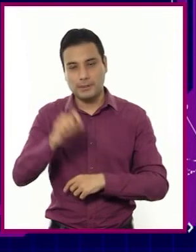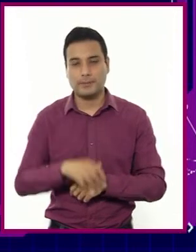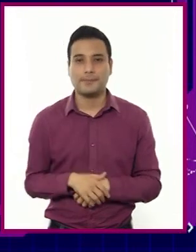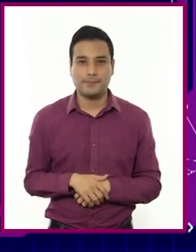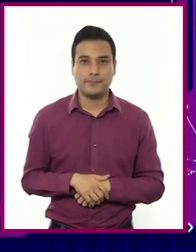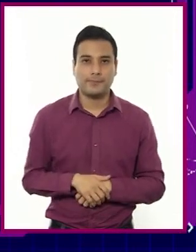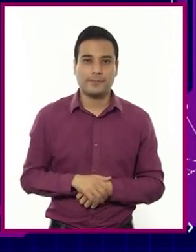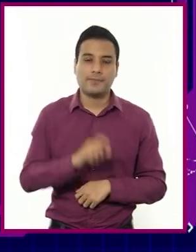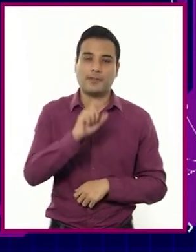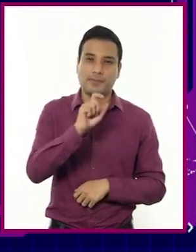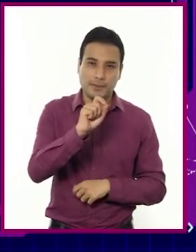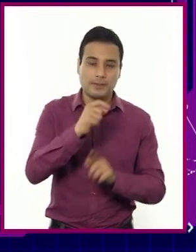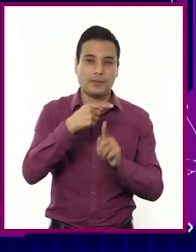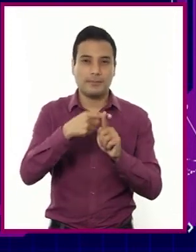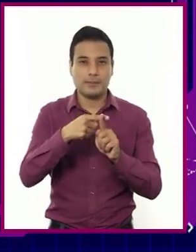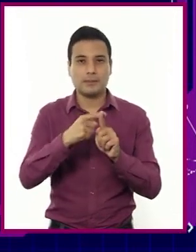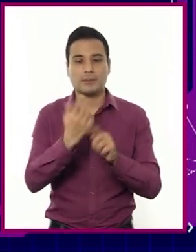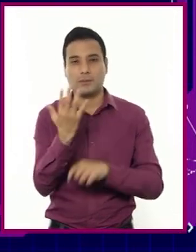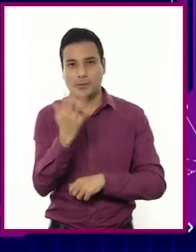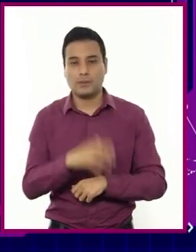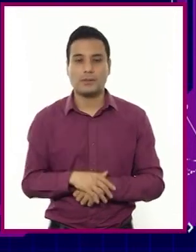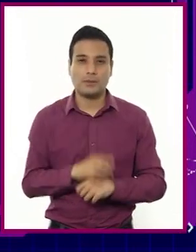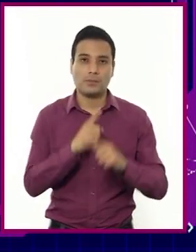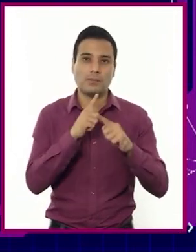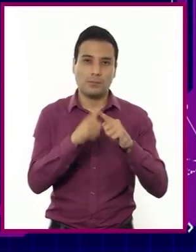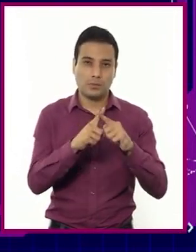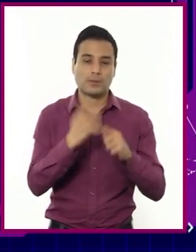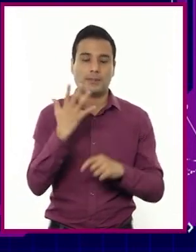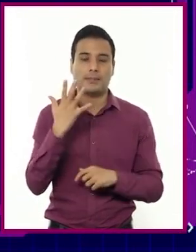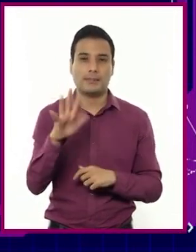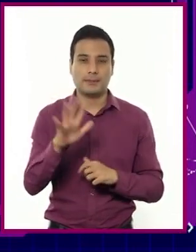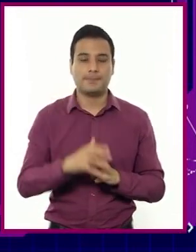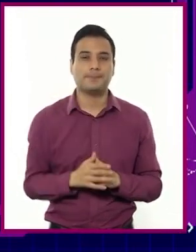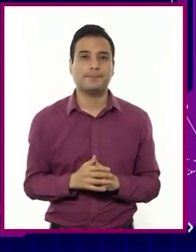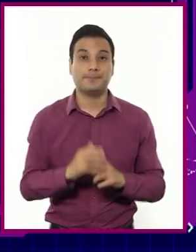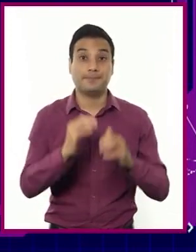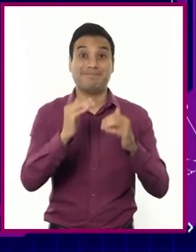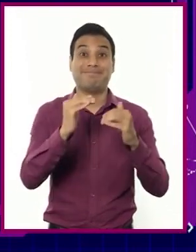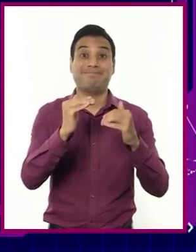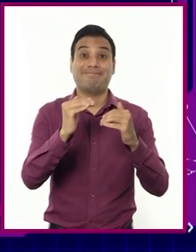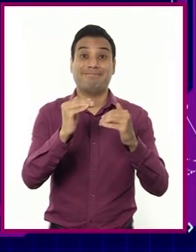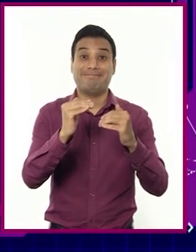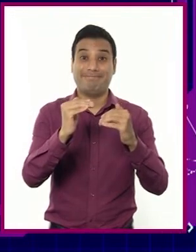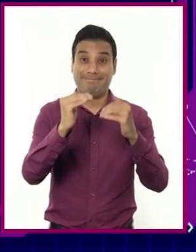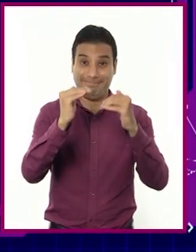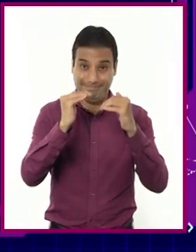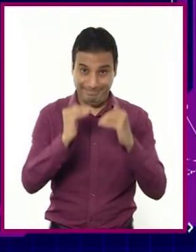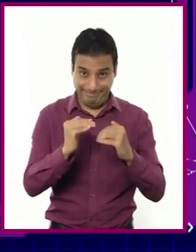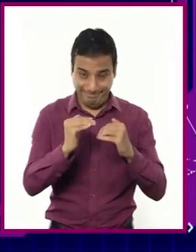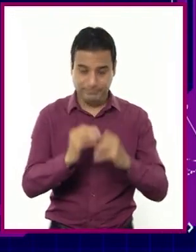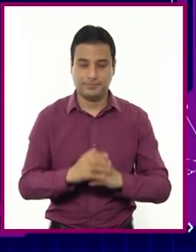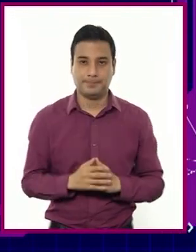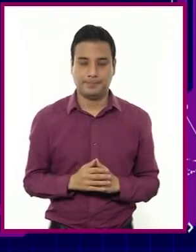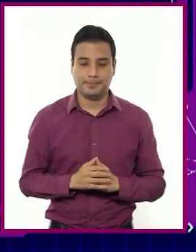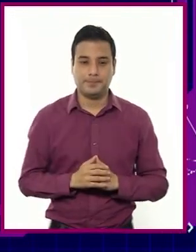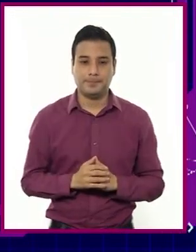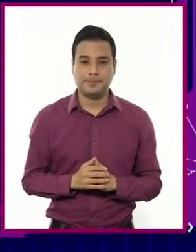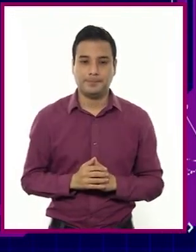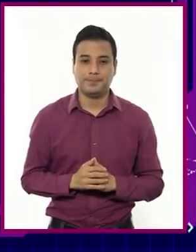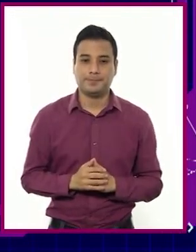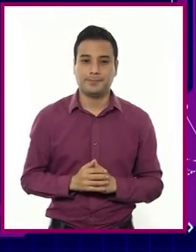más 50, que multiplica a 10. Siguiendo con las operaciones dentro de los paréntesis,